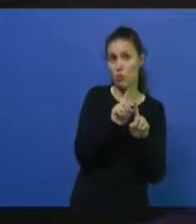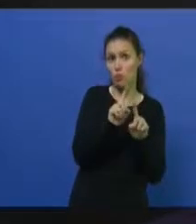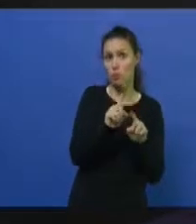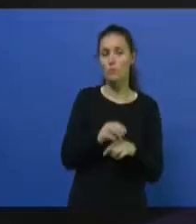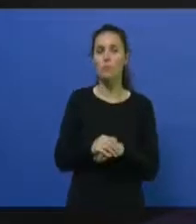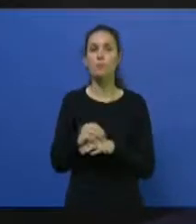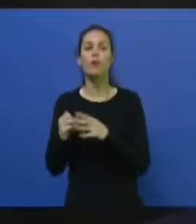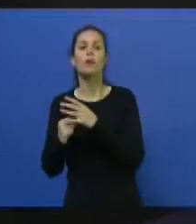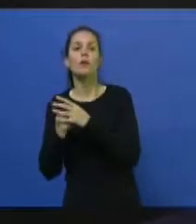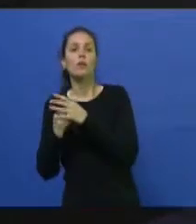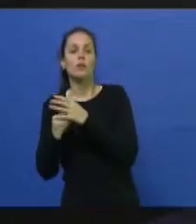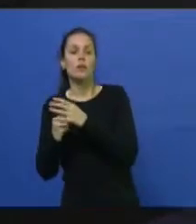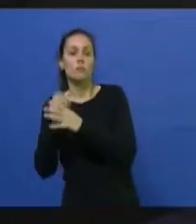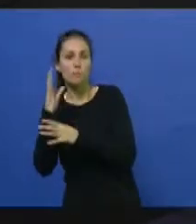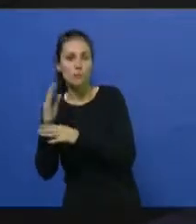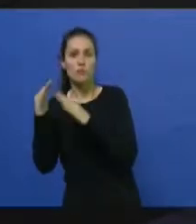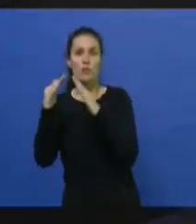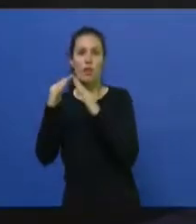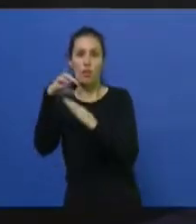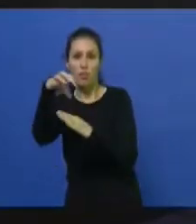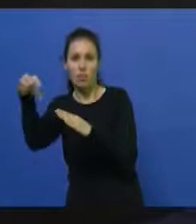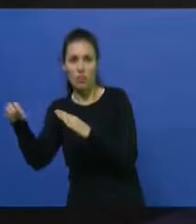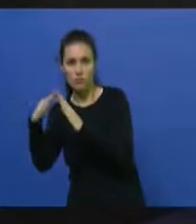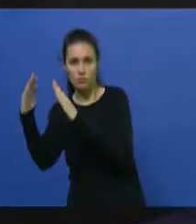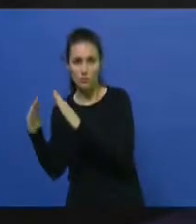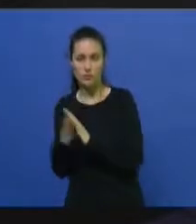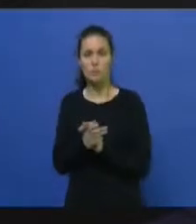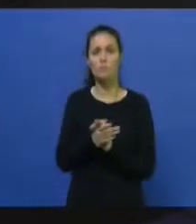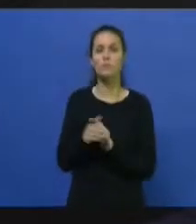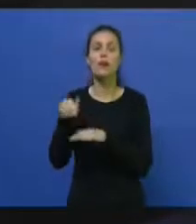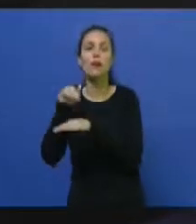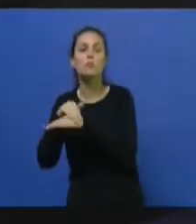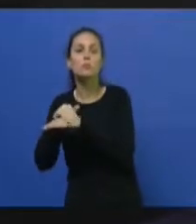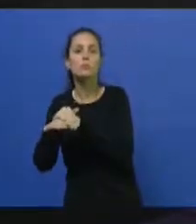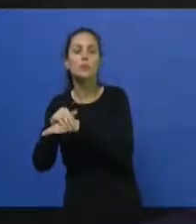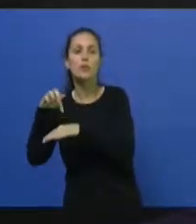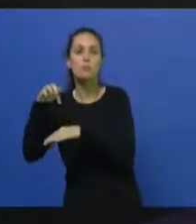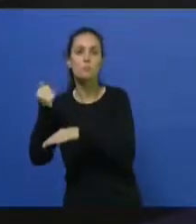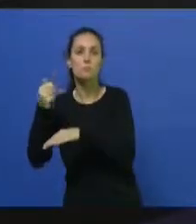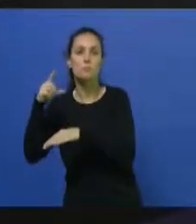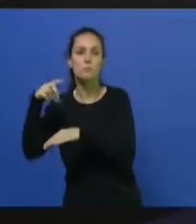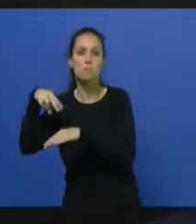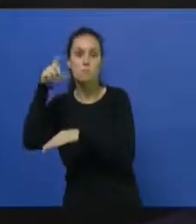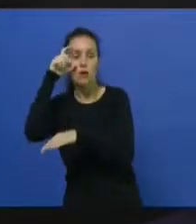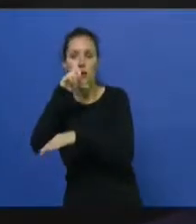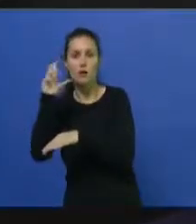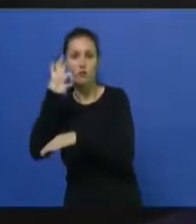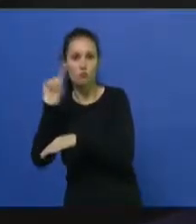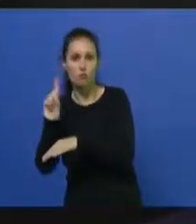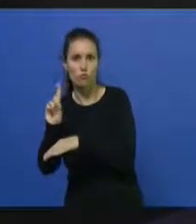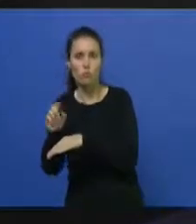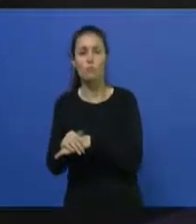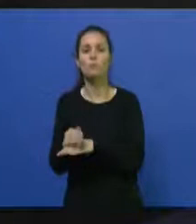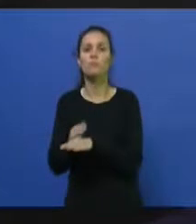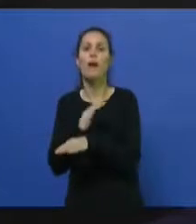centros vecinales, claro, así, claro. Los centros vecinales, lo que dicen, fuimos nosotros. No era responsabilidad de Panero, no es que, aparte hace muy poco que está en funciones, y esto vos me lo habías contado